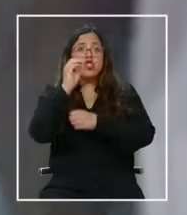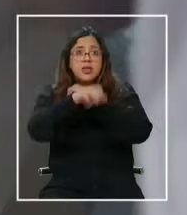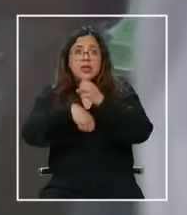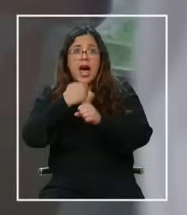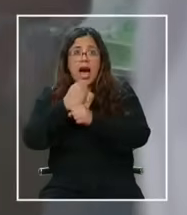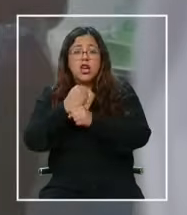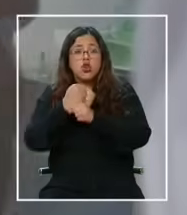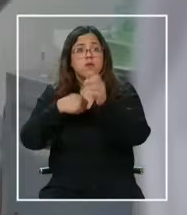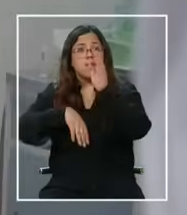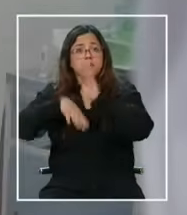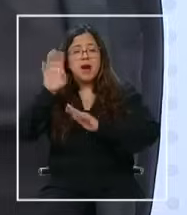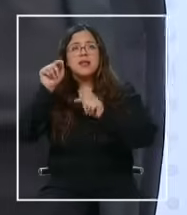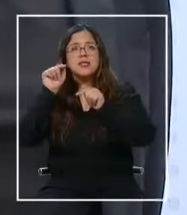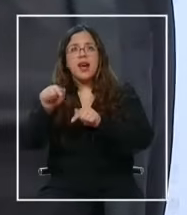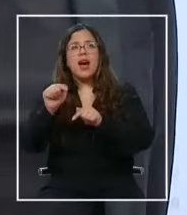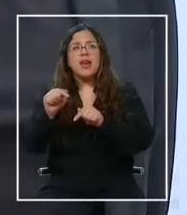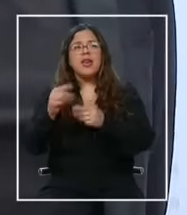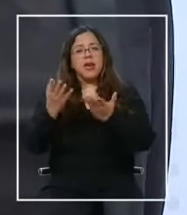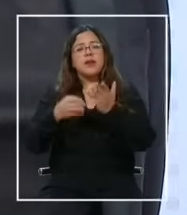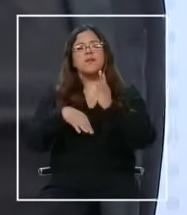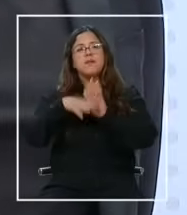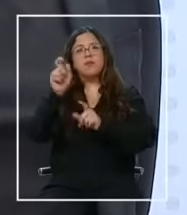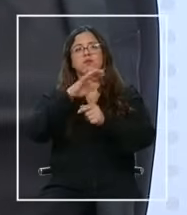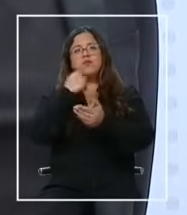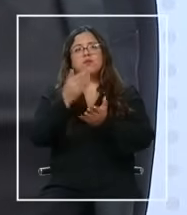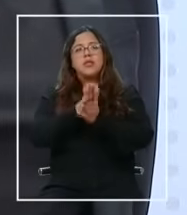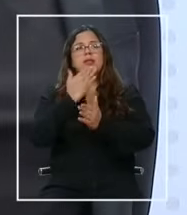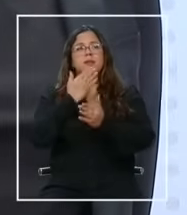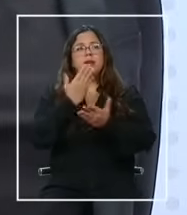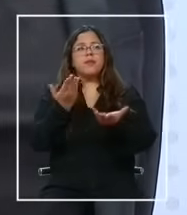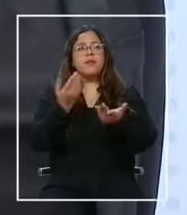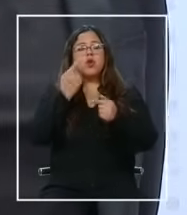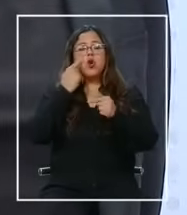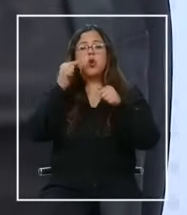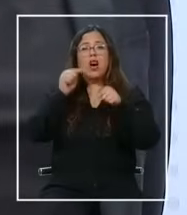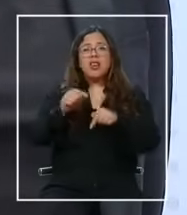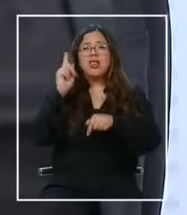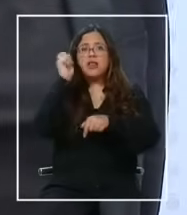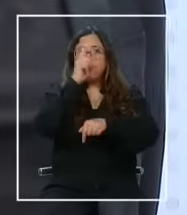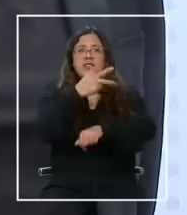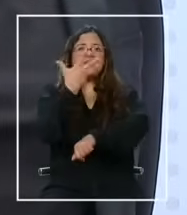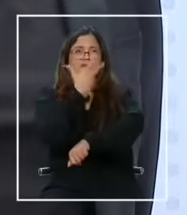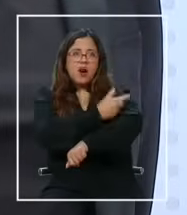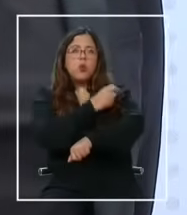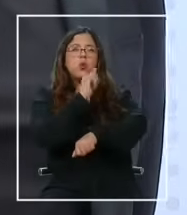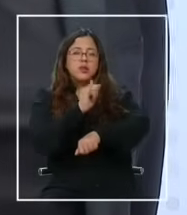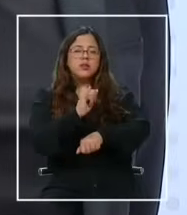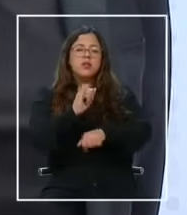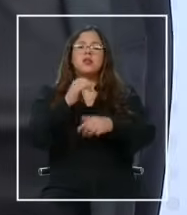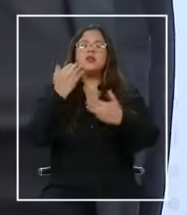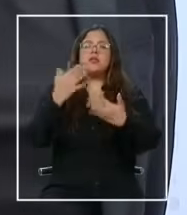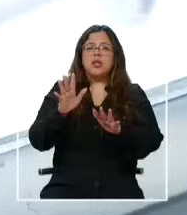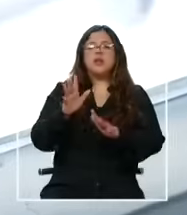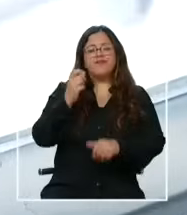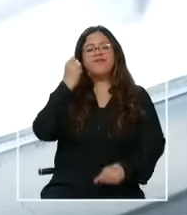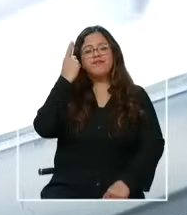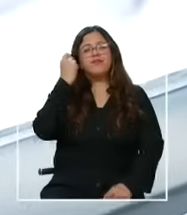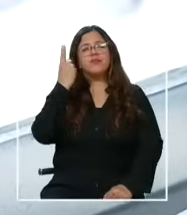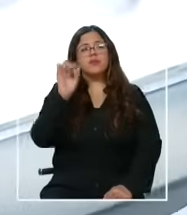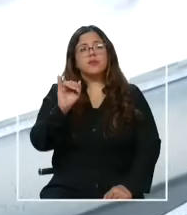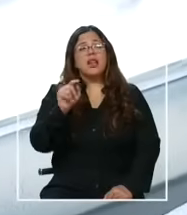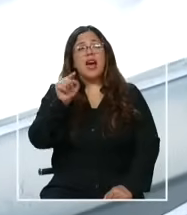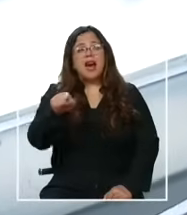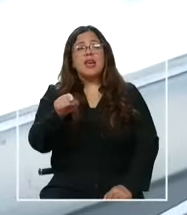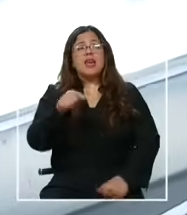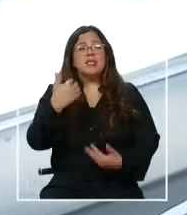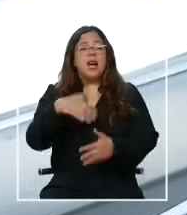está claramente en el grupo que nosotros quisiéramos que se hubiese vacunado más y que nos ha costado llegar eso también lo lo reconocemos si bien